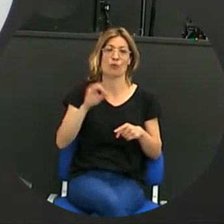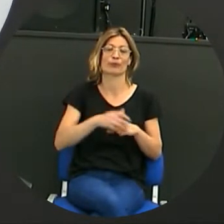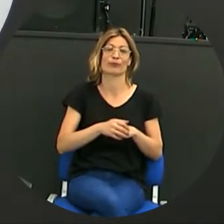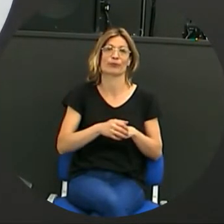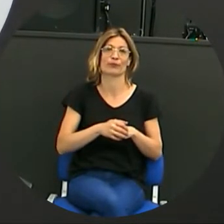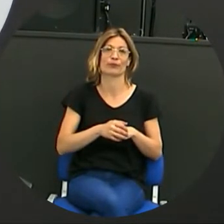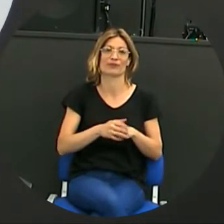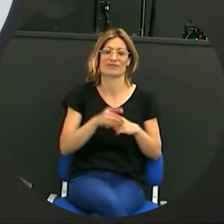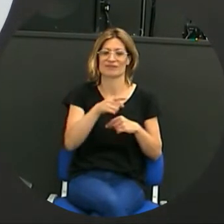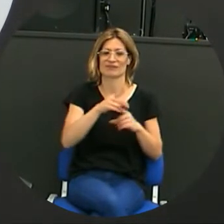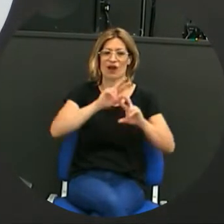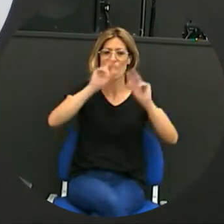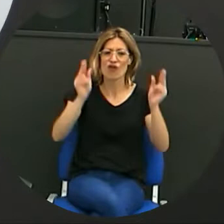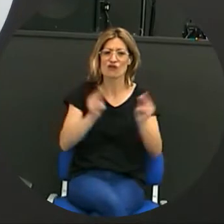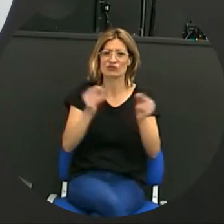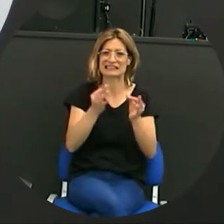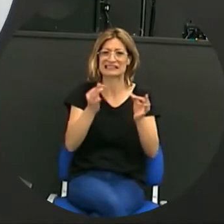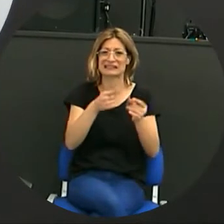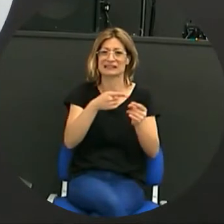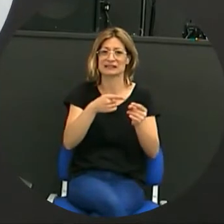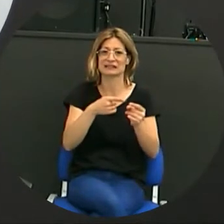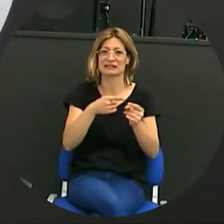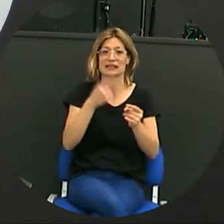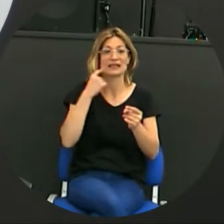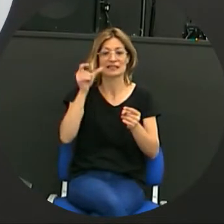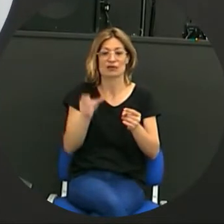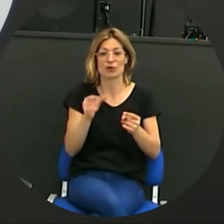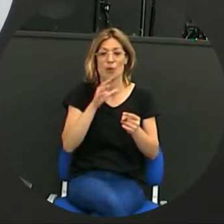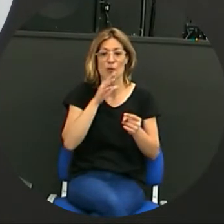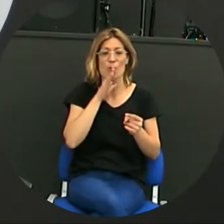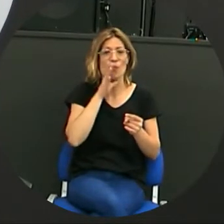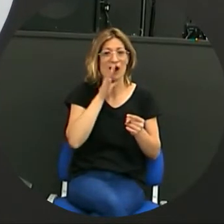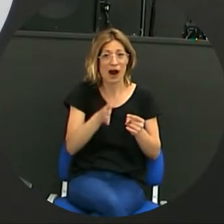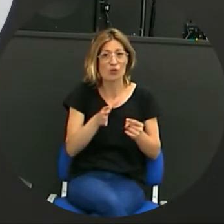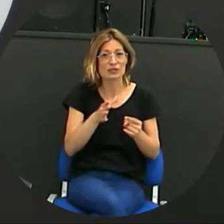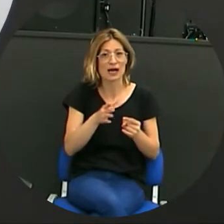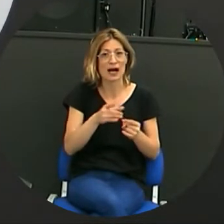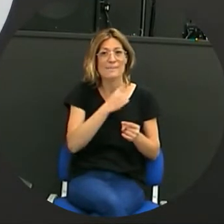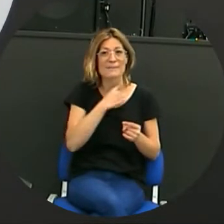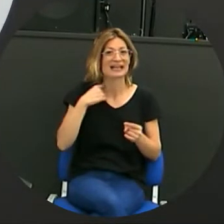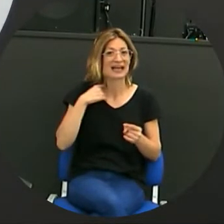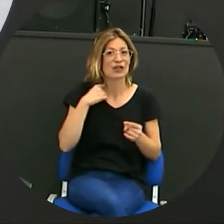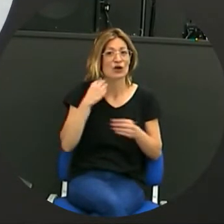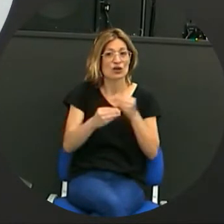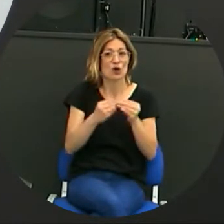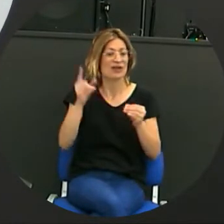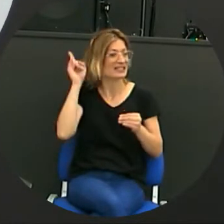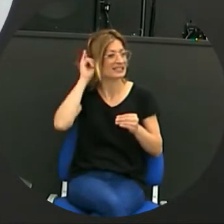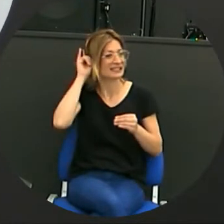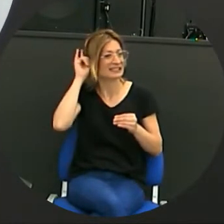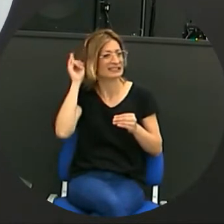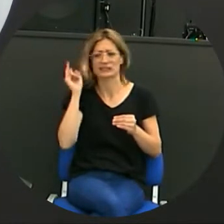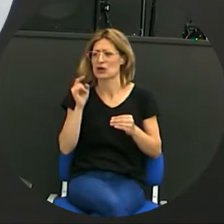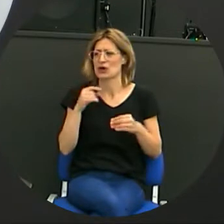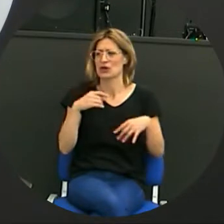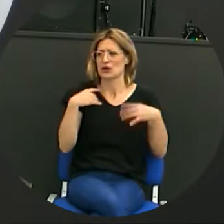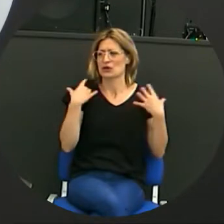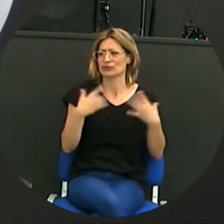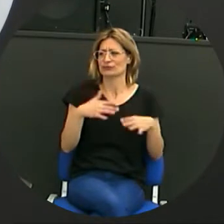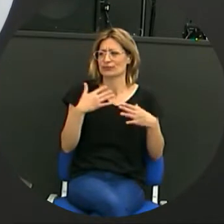que el ser humano, por causa del pecado y la obra de Satanás, estaba tan depravado que